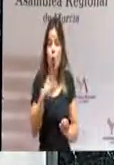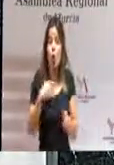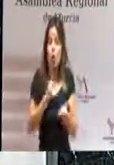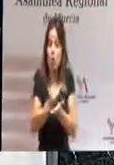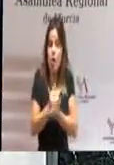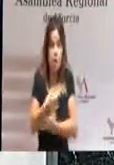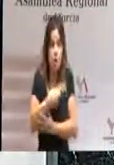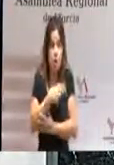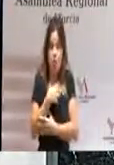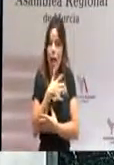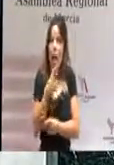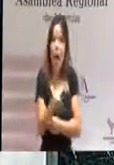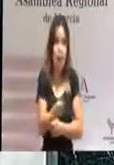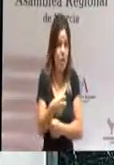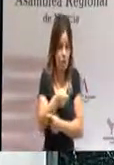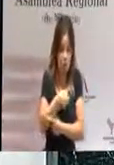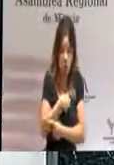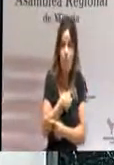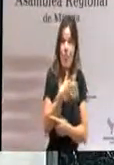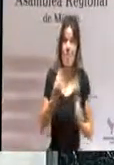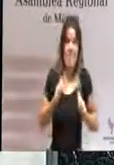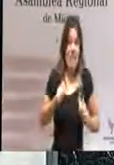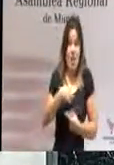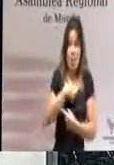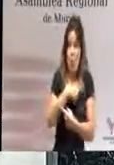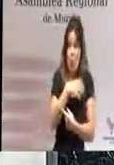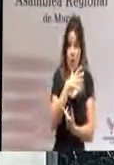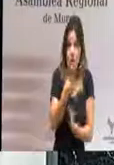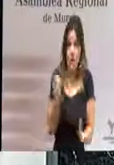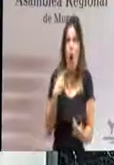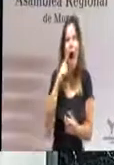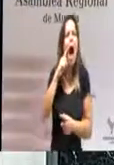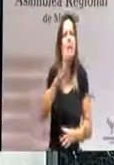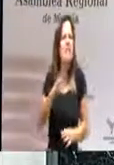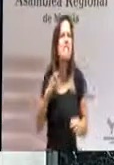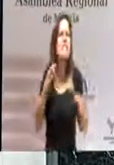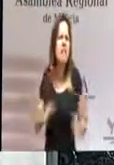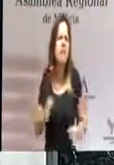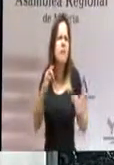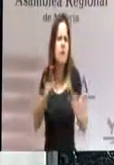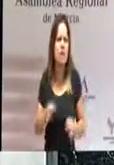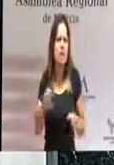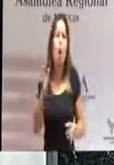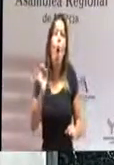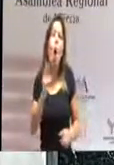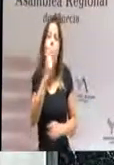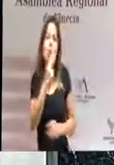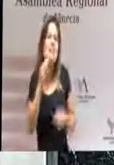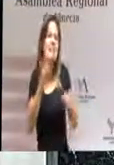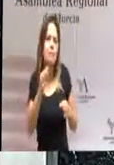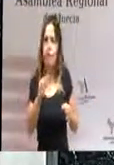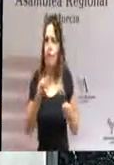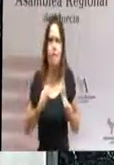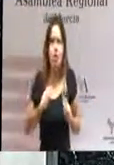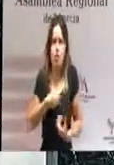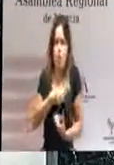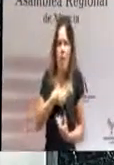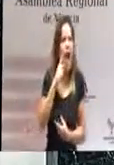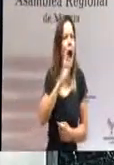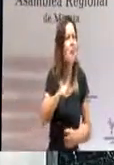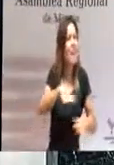se puede regar, no se puede vivir ni bajo la amenaza permanente ni bajo la promesa permanente. Ni amenazas